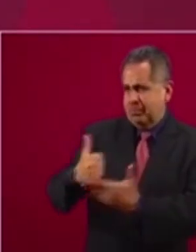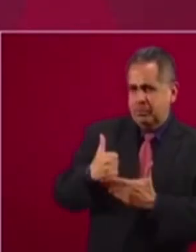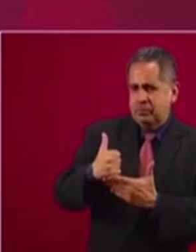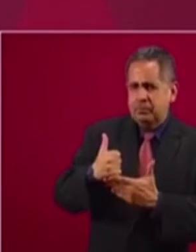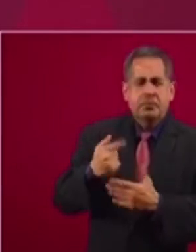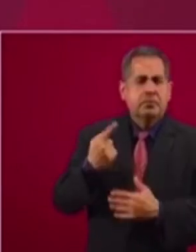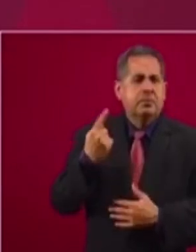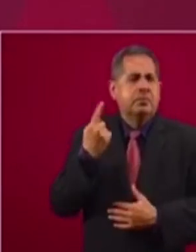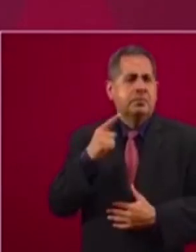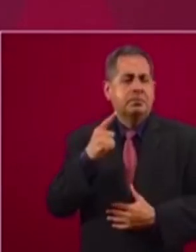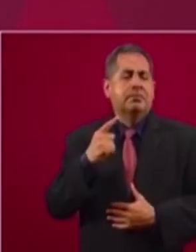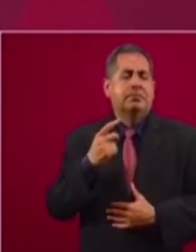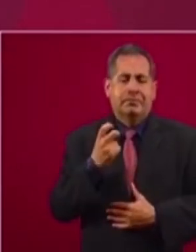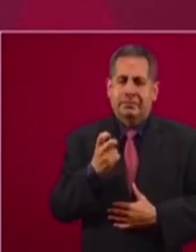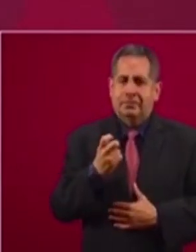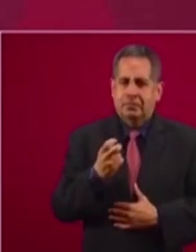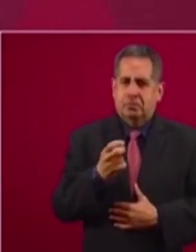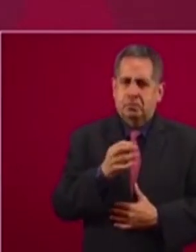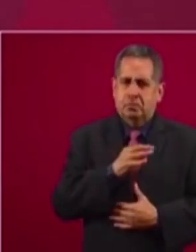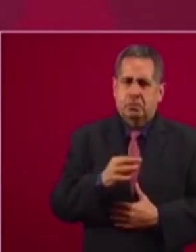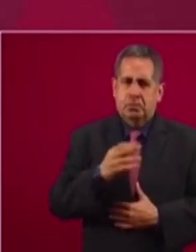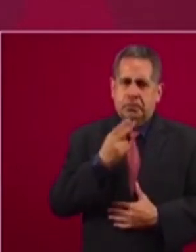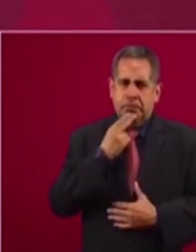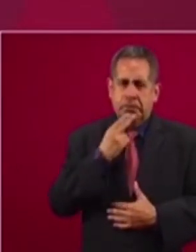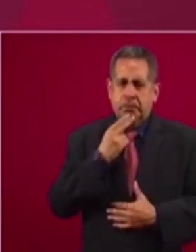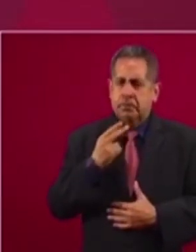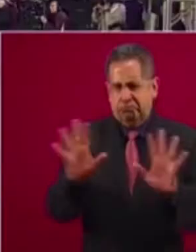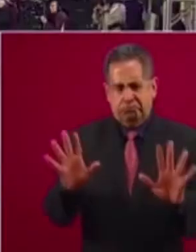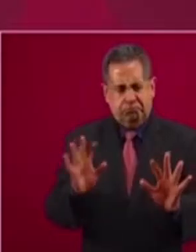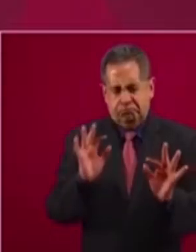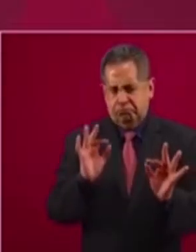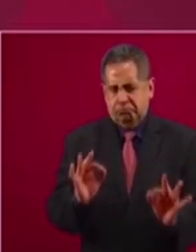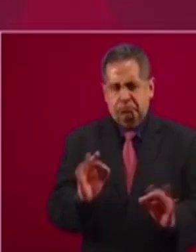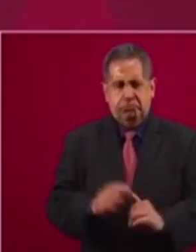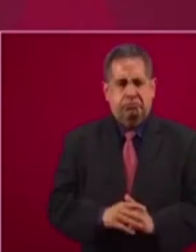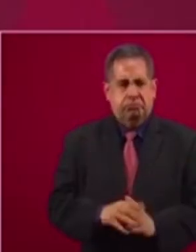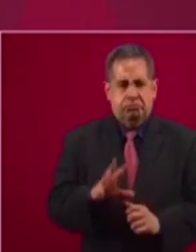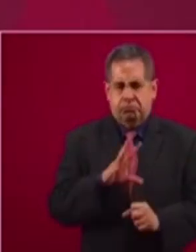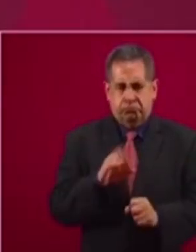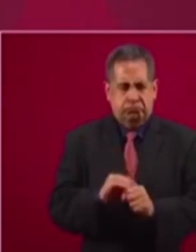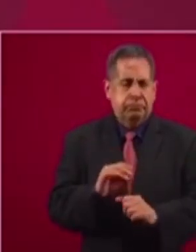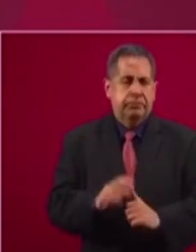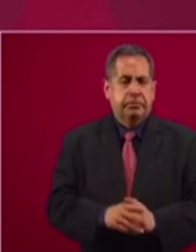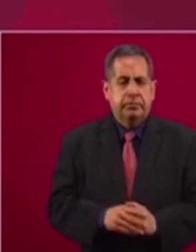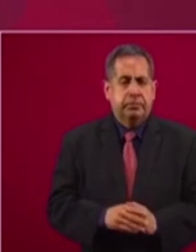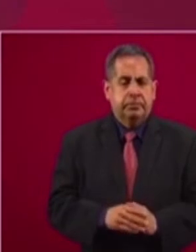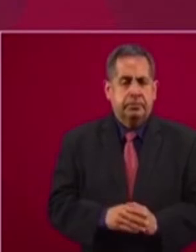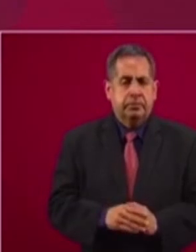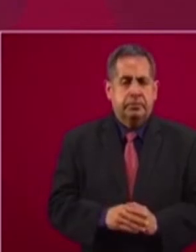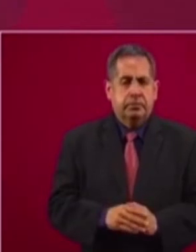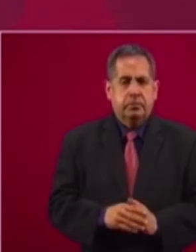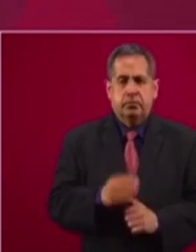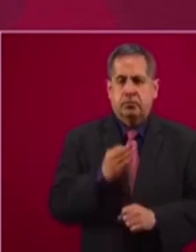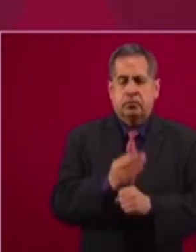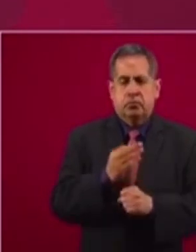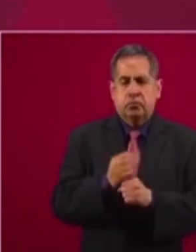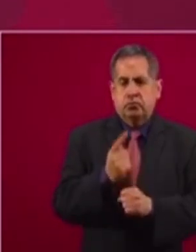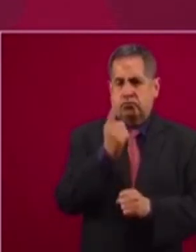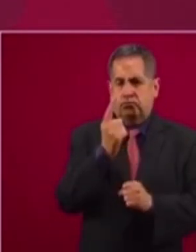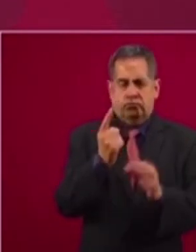de estudiantes por medio de televisión, radio e internet. Formalmente dejar